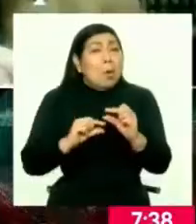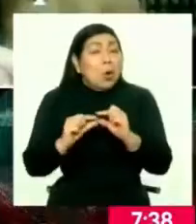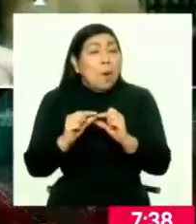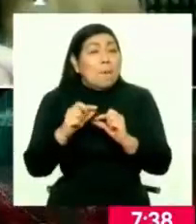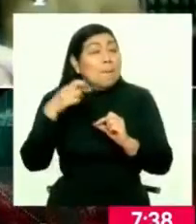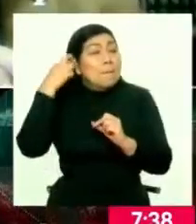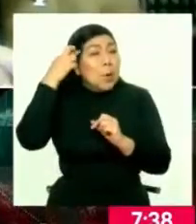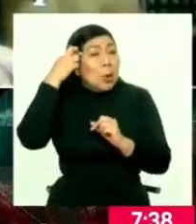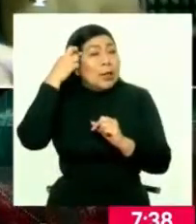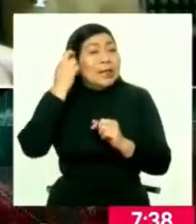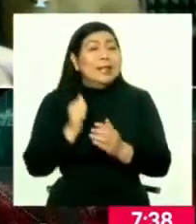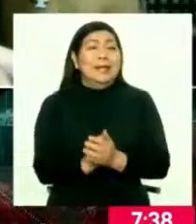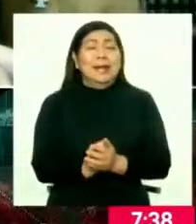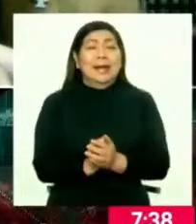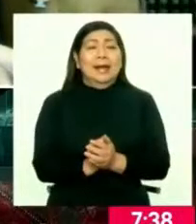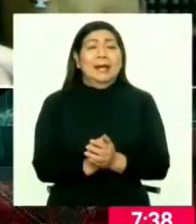tras